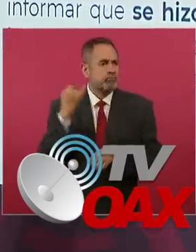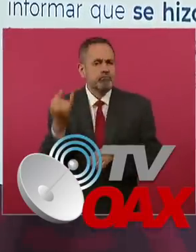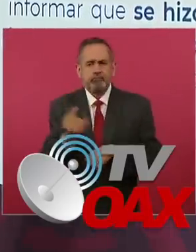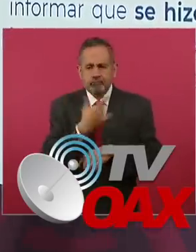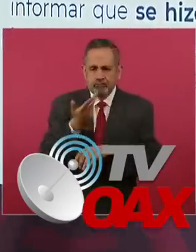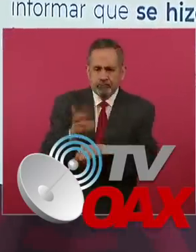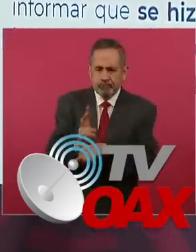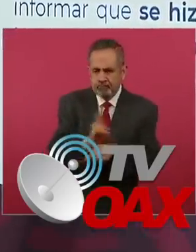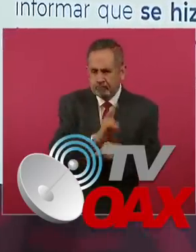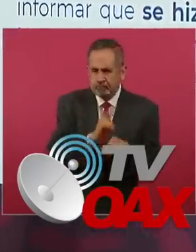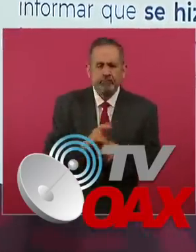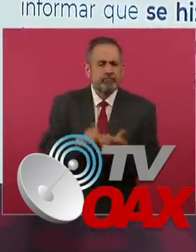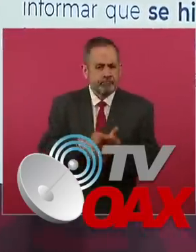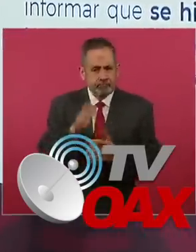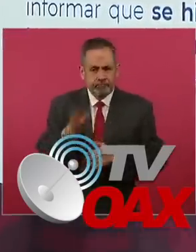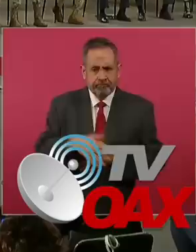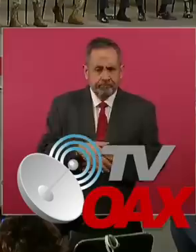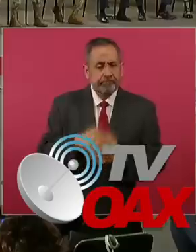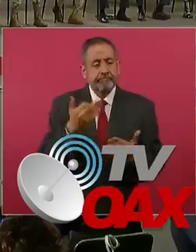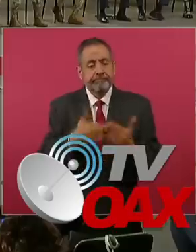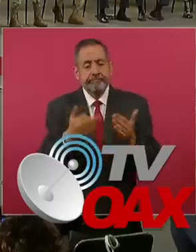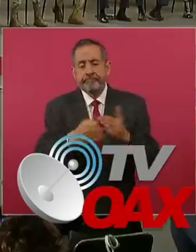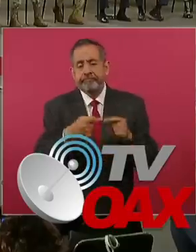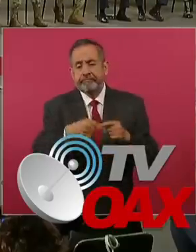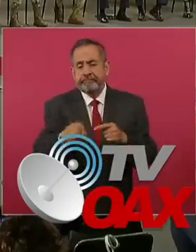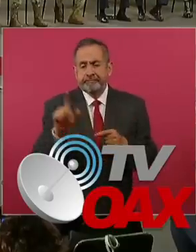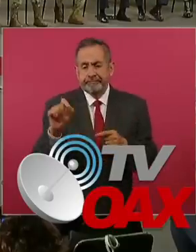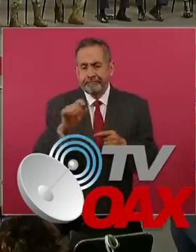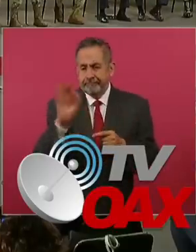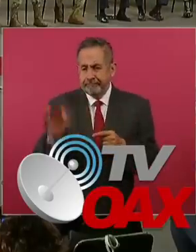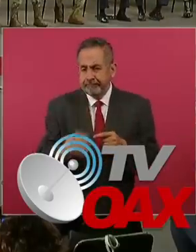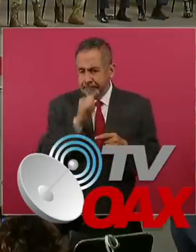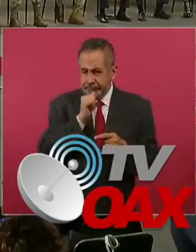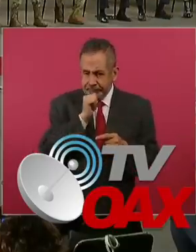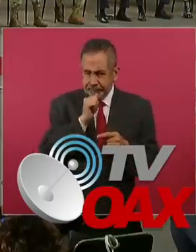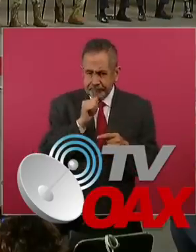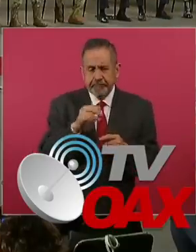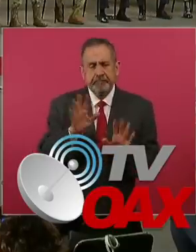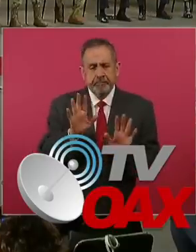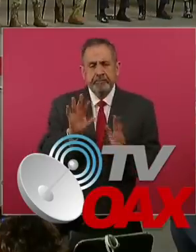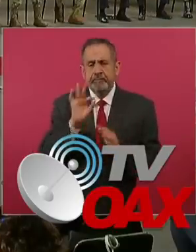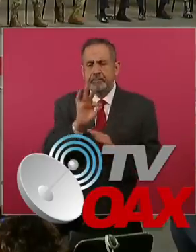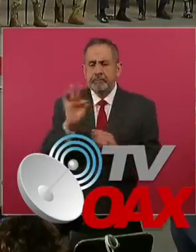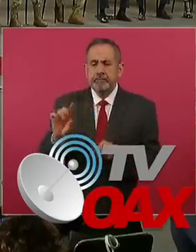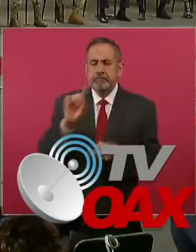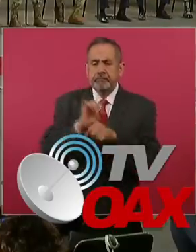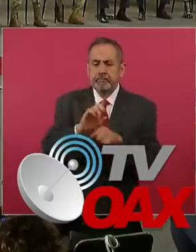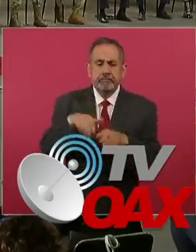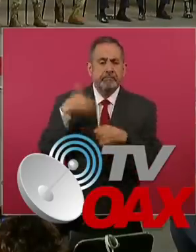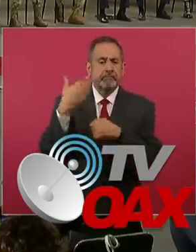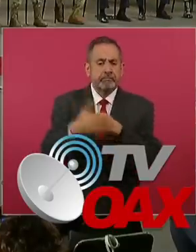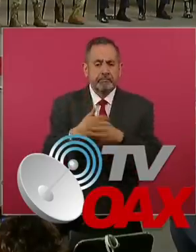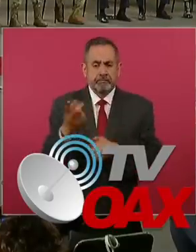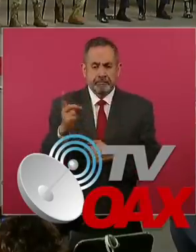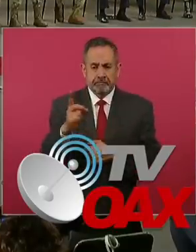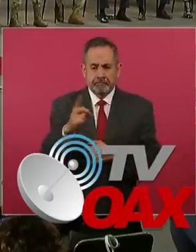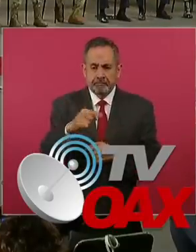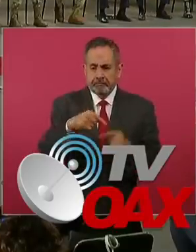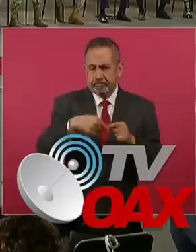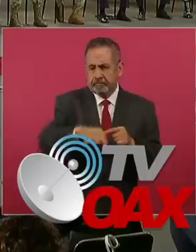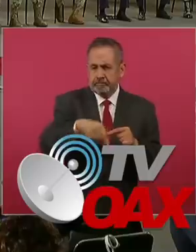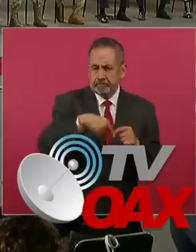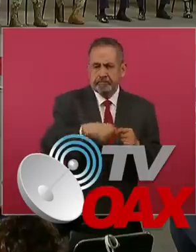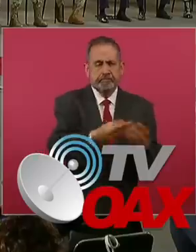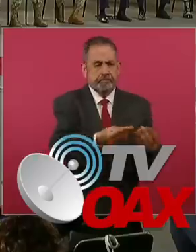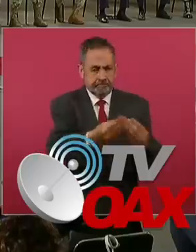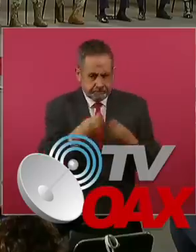nacional. La recepción de las restantes, el 20%, está programado de aquí al mes de diciembre, como